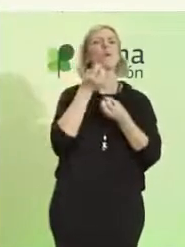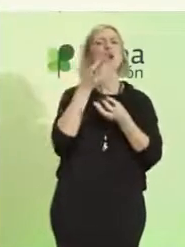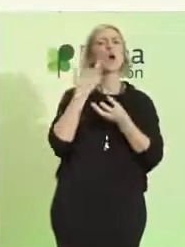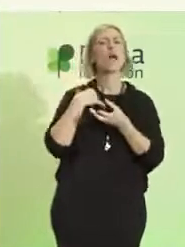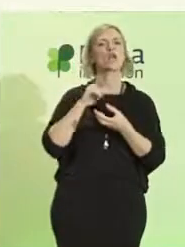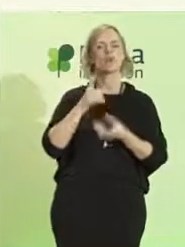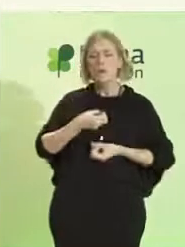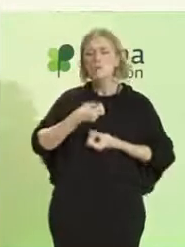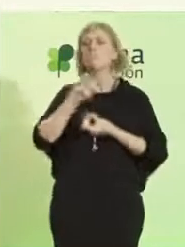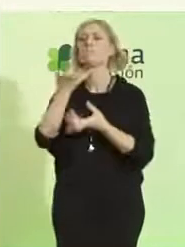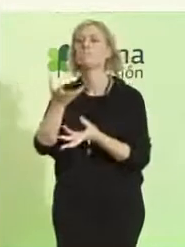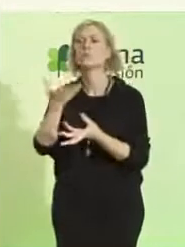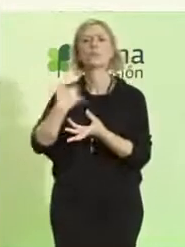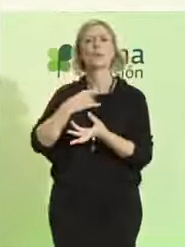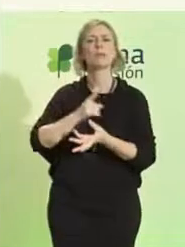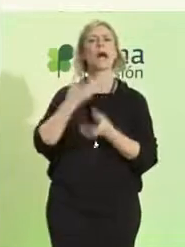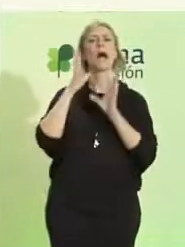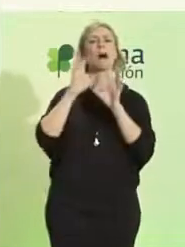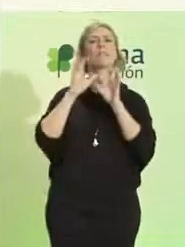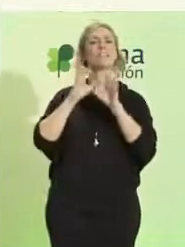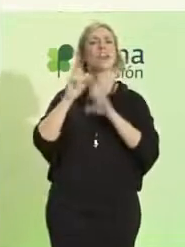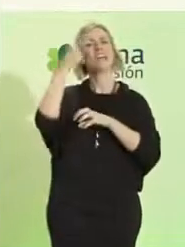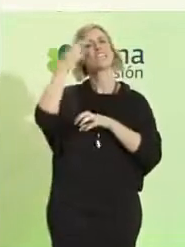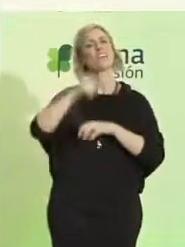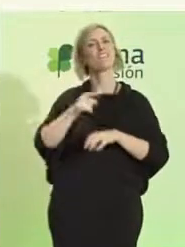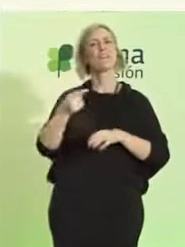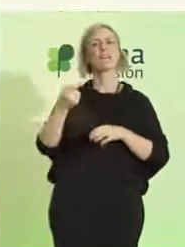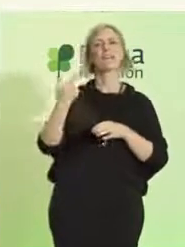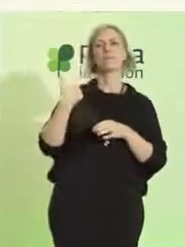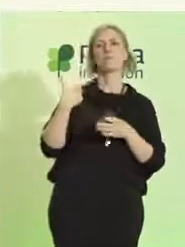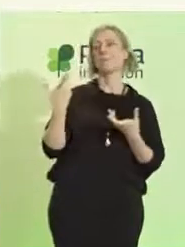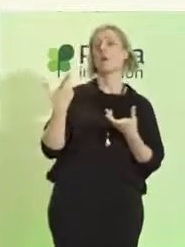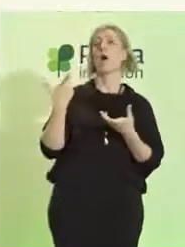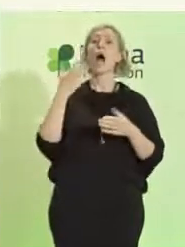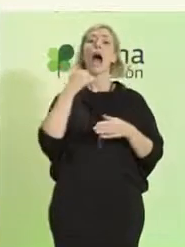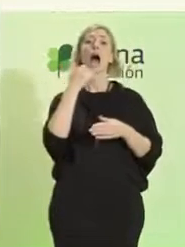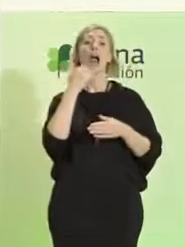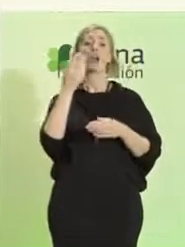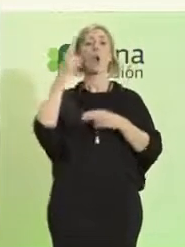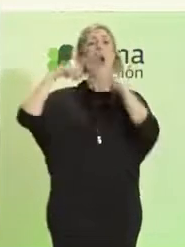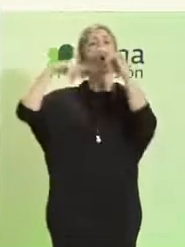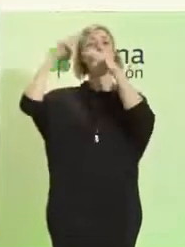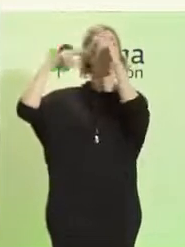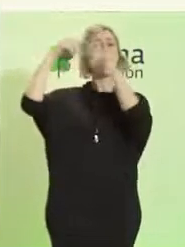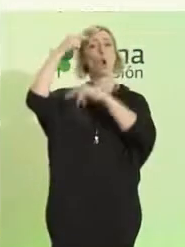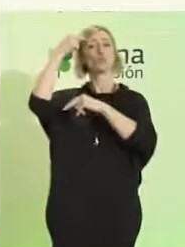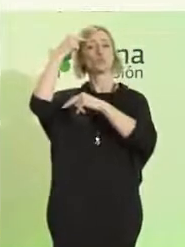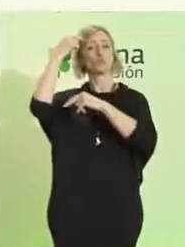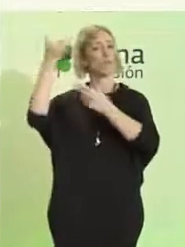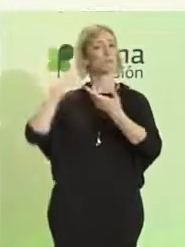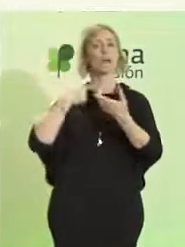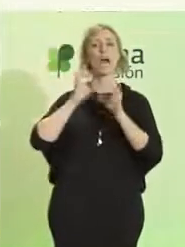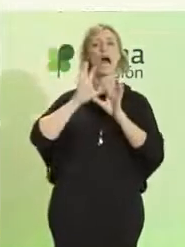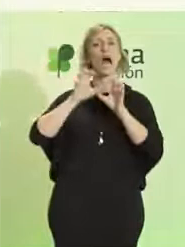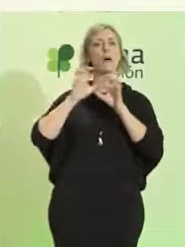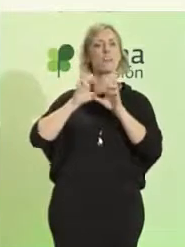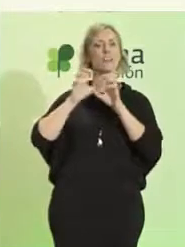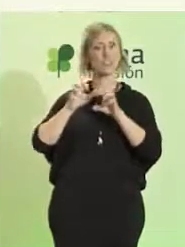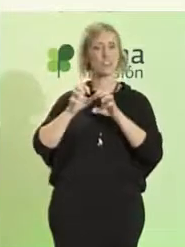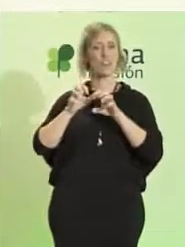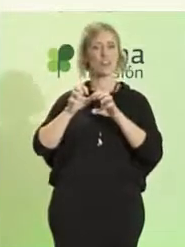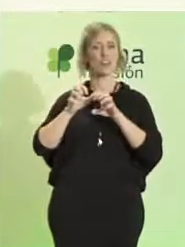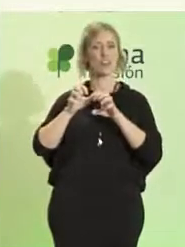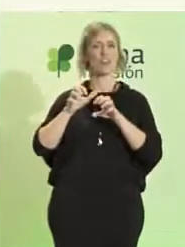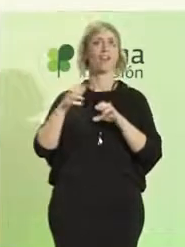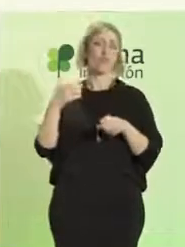el conocimiento, los saberes o los aprendizajes pasan a ser algo que se construye. Es decir, el aprendizaje, a mí me sale mucho la vena educativa, que es